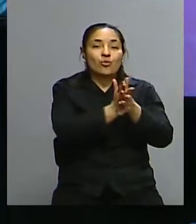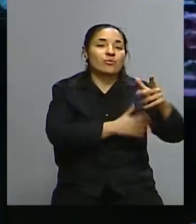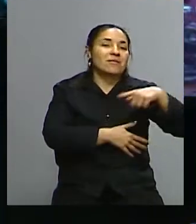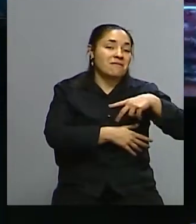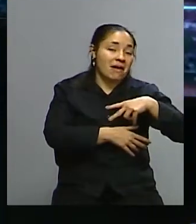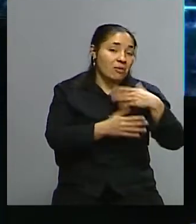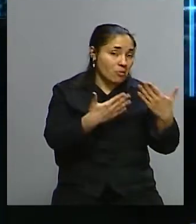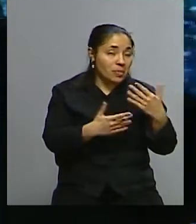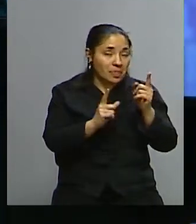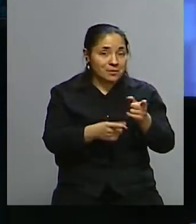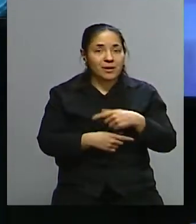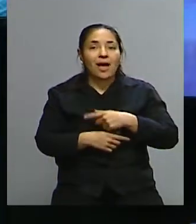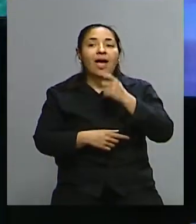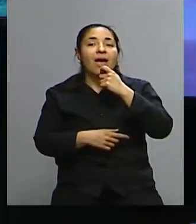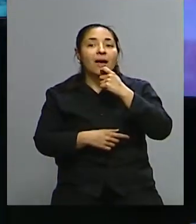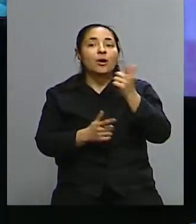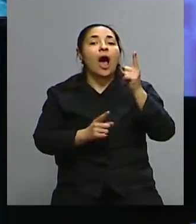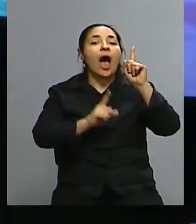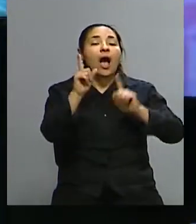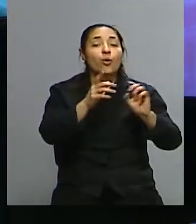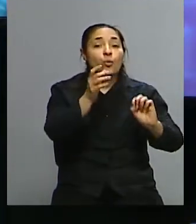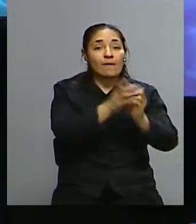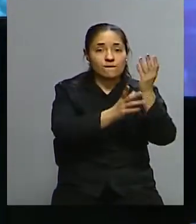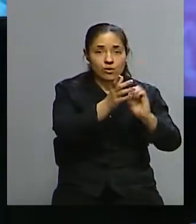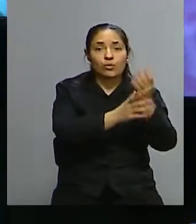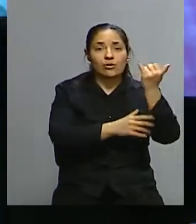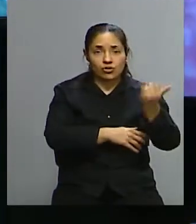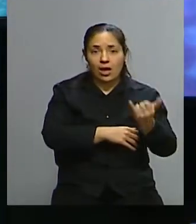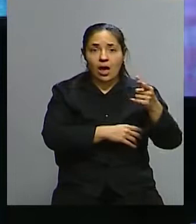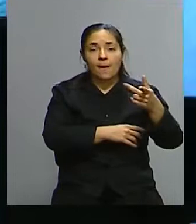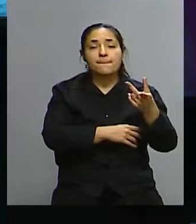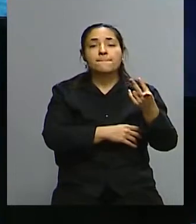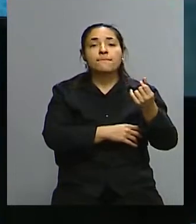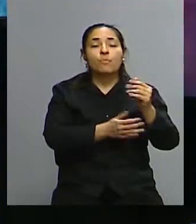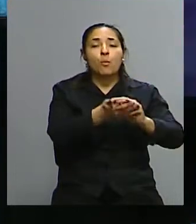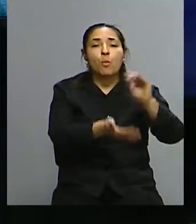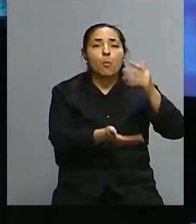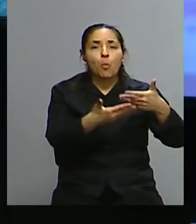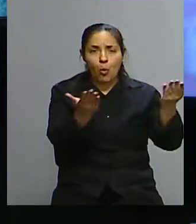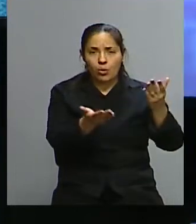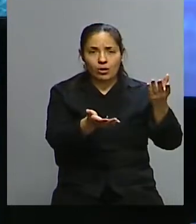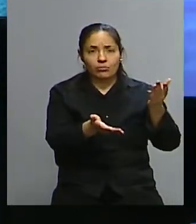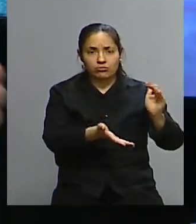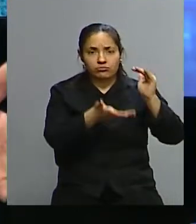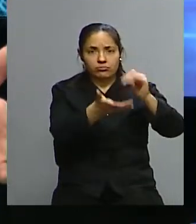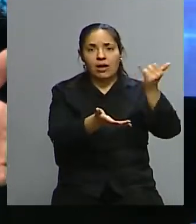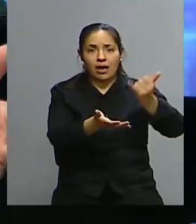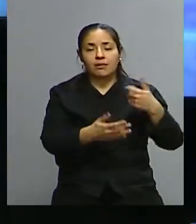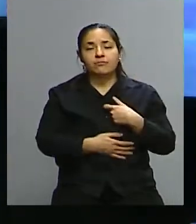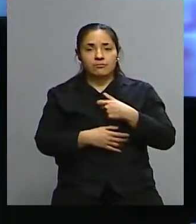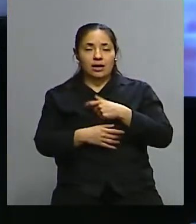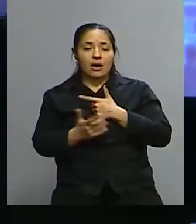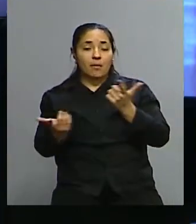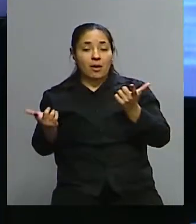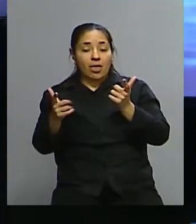ejemplo, tenemos algunas fundaciones que manejan fondos públicos y el Tribunal de Cuentas, como órgano de control